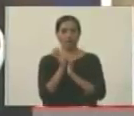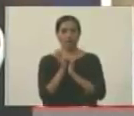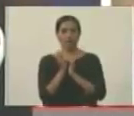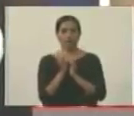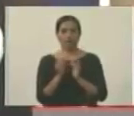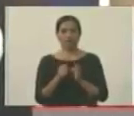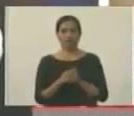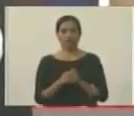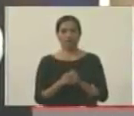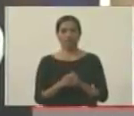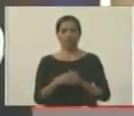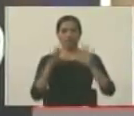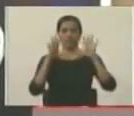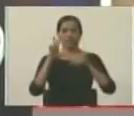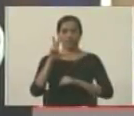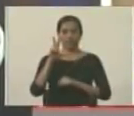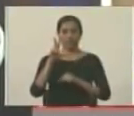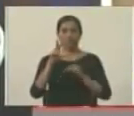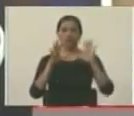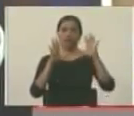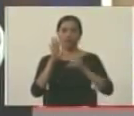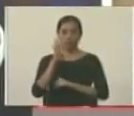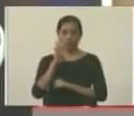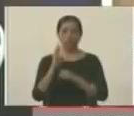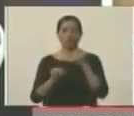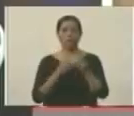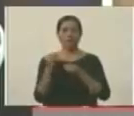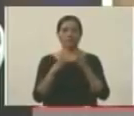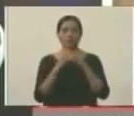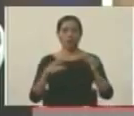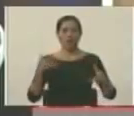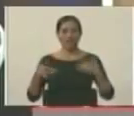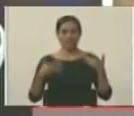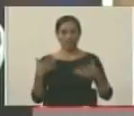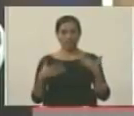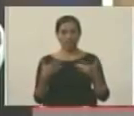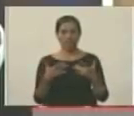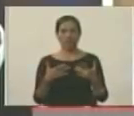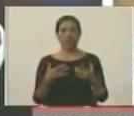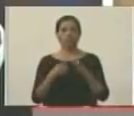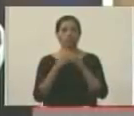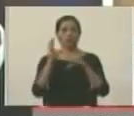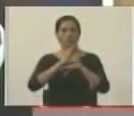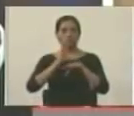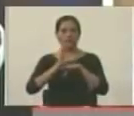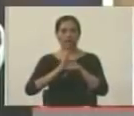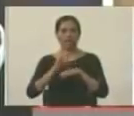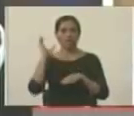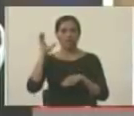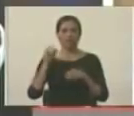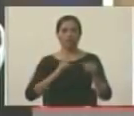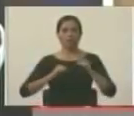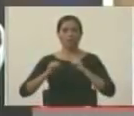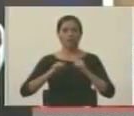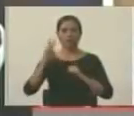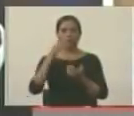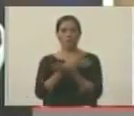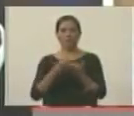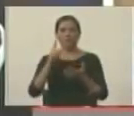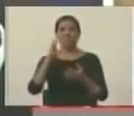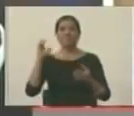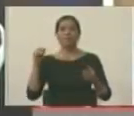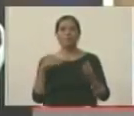el 14, vamos a hacer un gran evento en todas las ciudades del país y vamos a movilizar a los 2.100.000 en